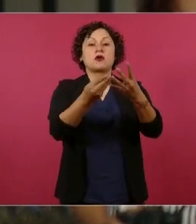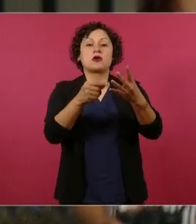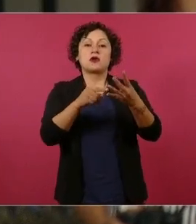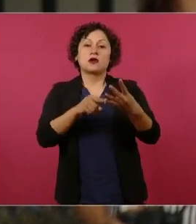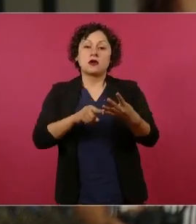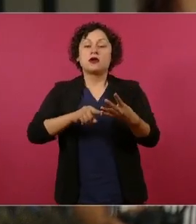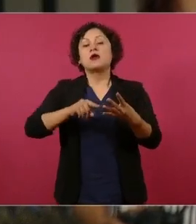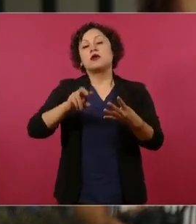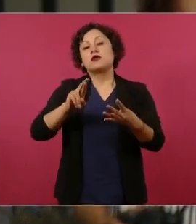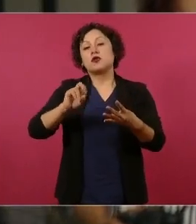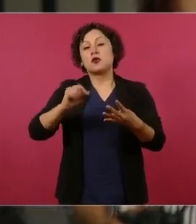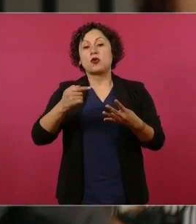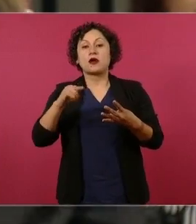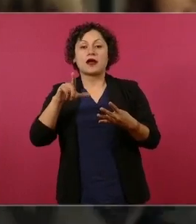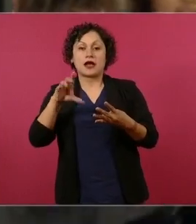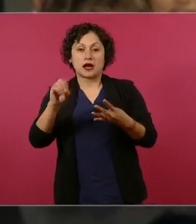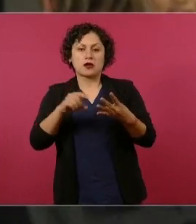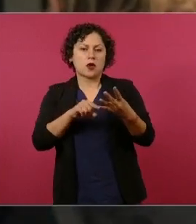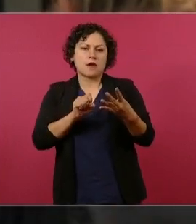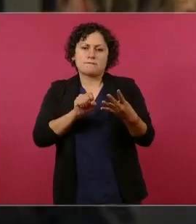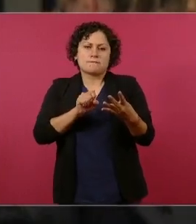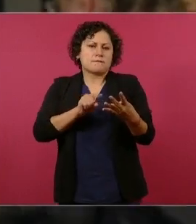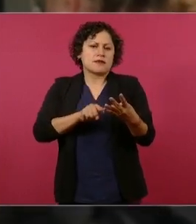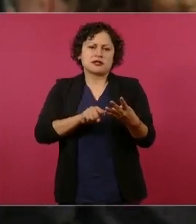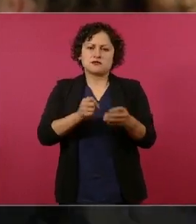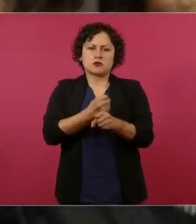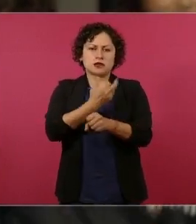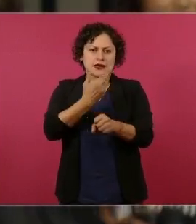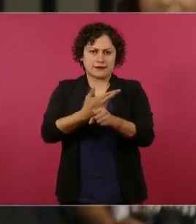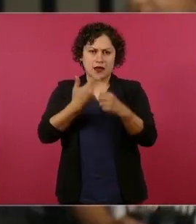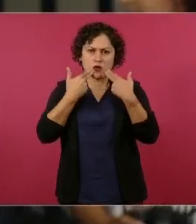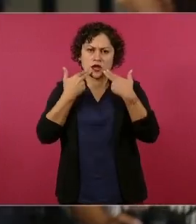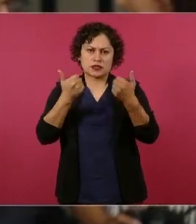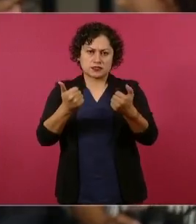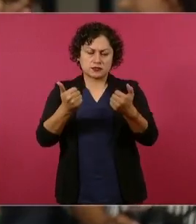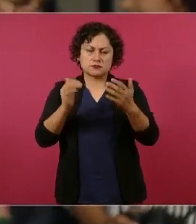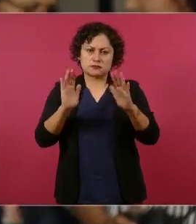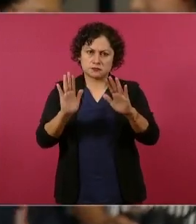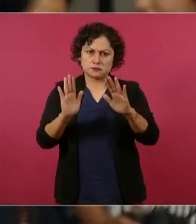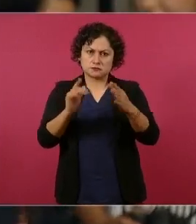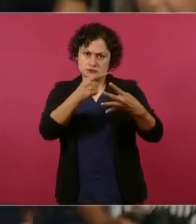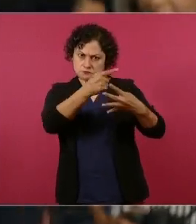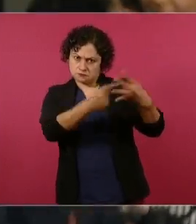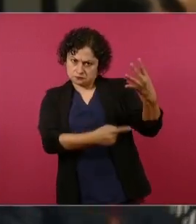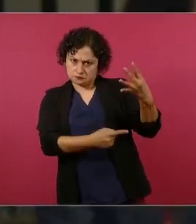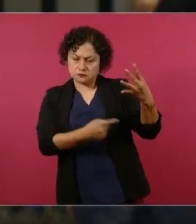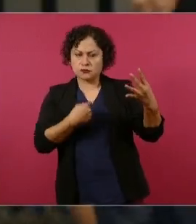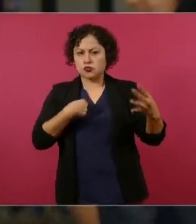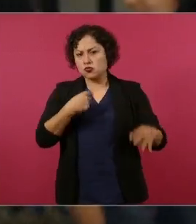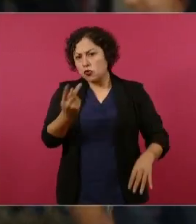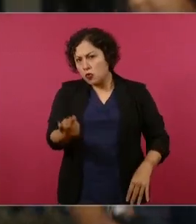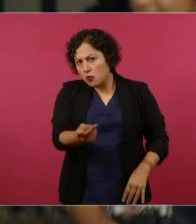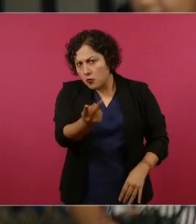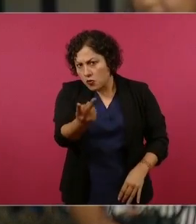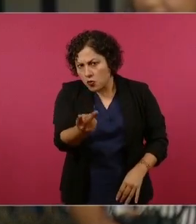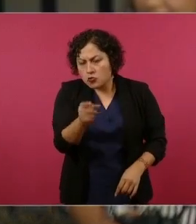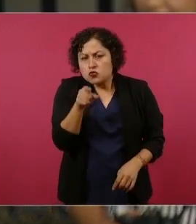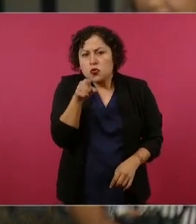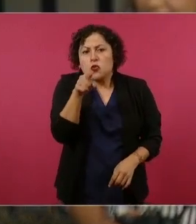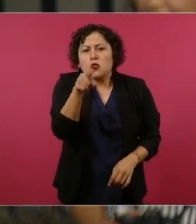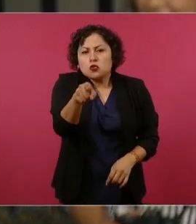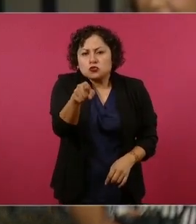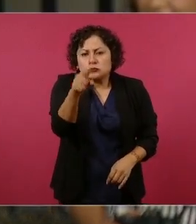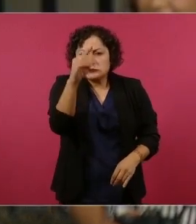Ramírez de la O, él estará en la misma posición, secretario de Hacienda. Presidente, preguntarle, ¿Hay otros funcionarios que usted evalúe